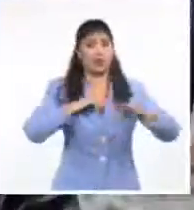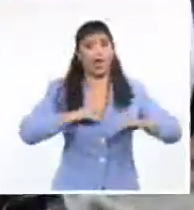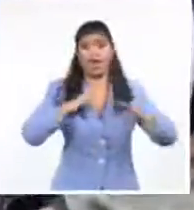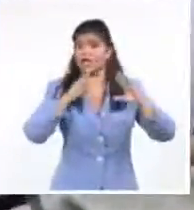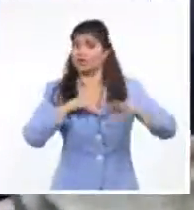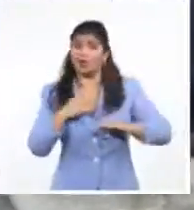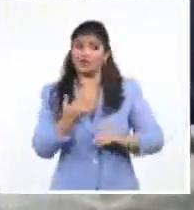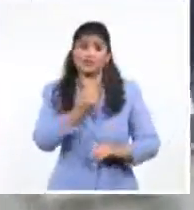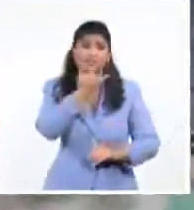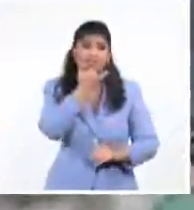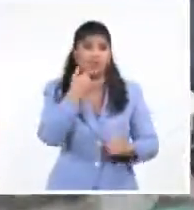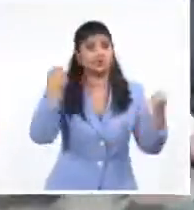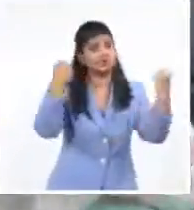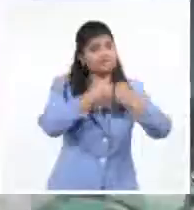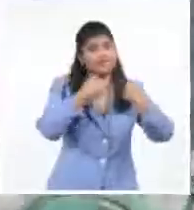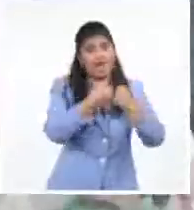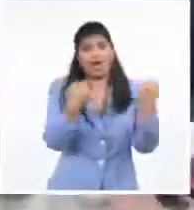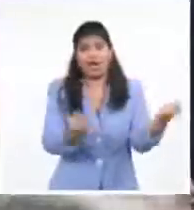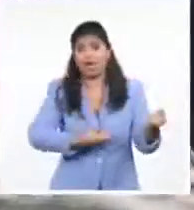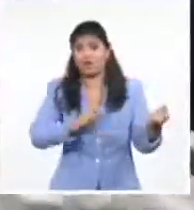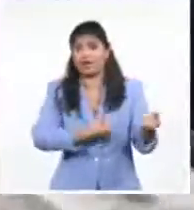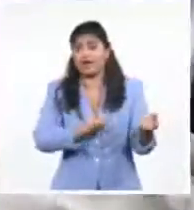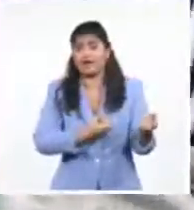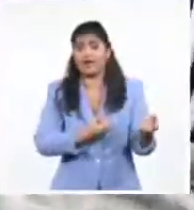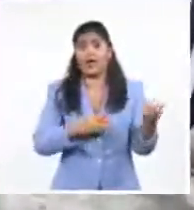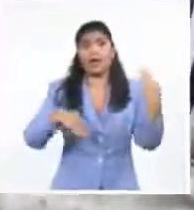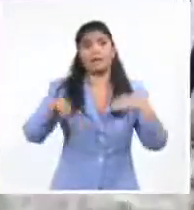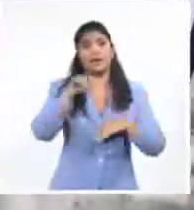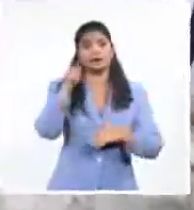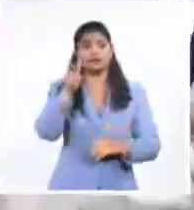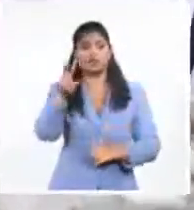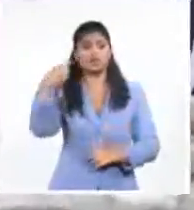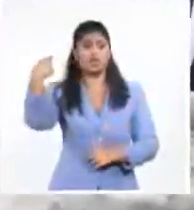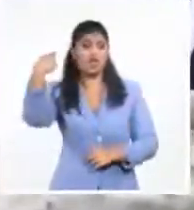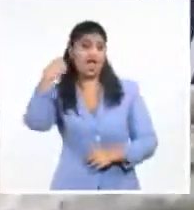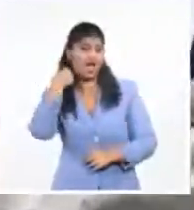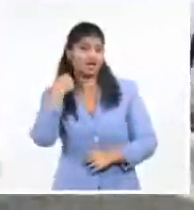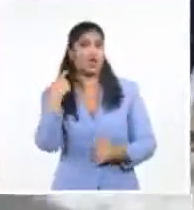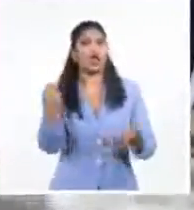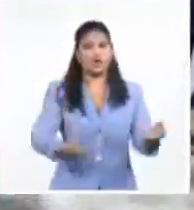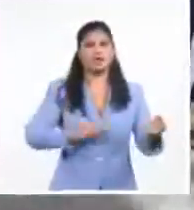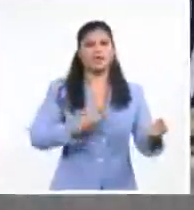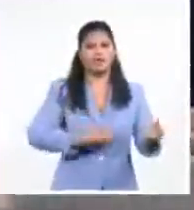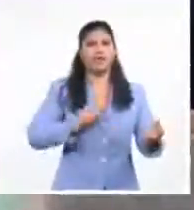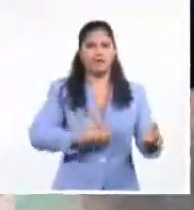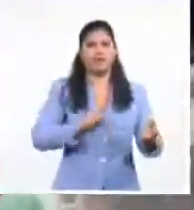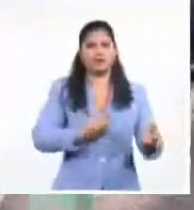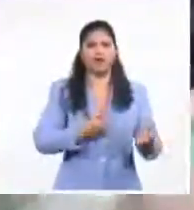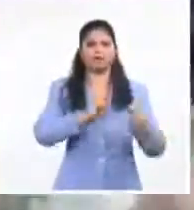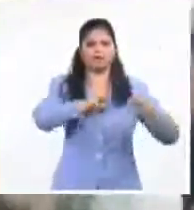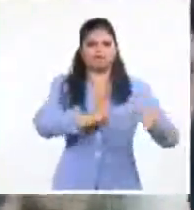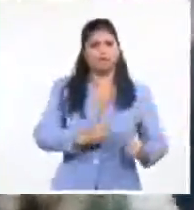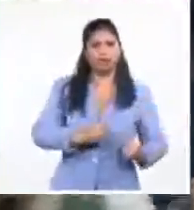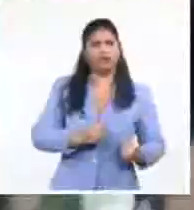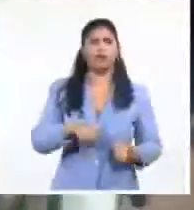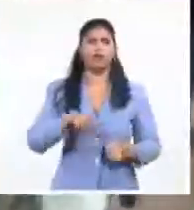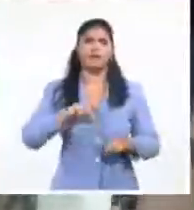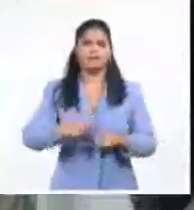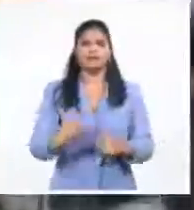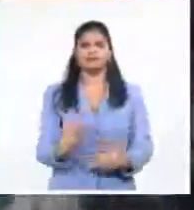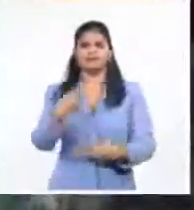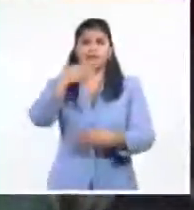que lleva más de 12 años sometido a una guerra impuesta y también un